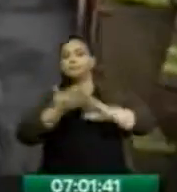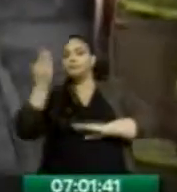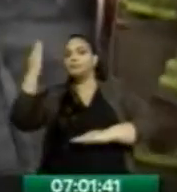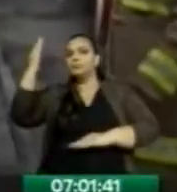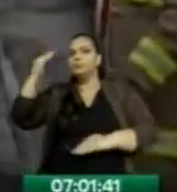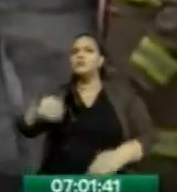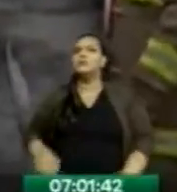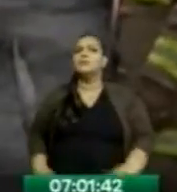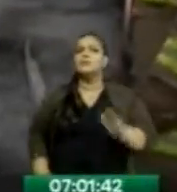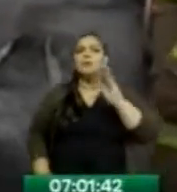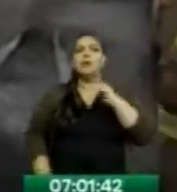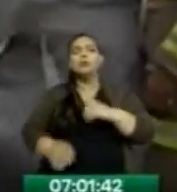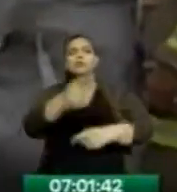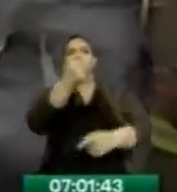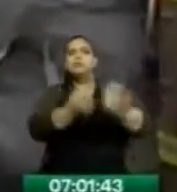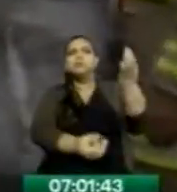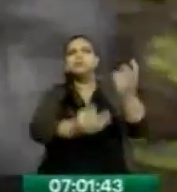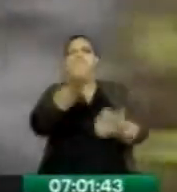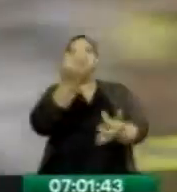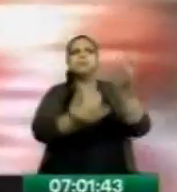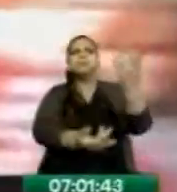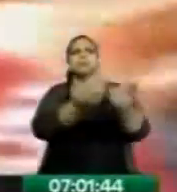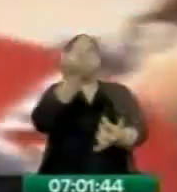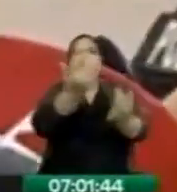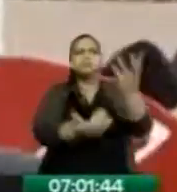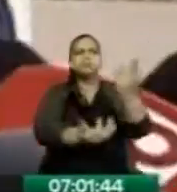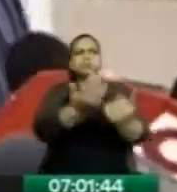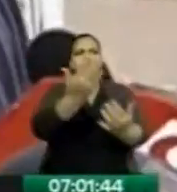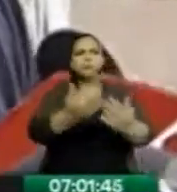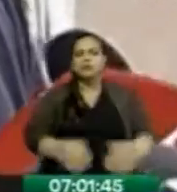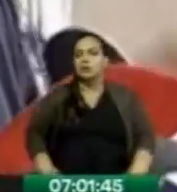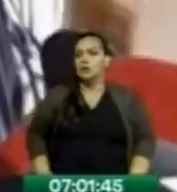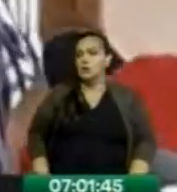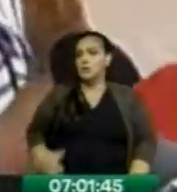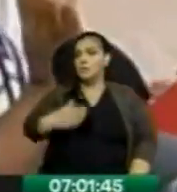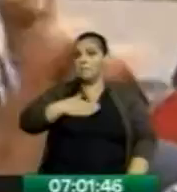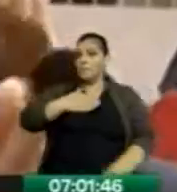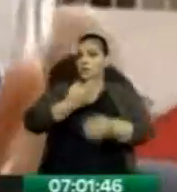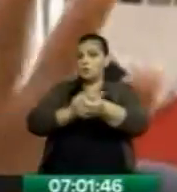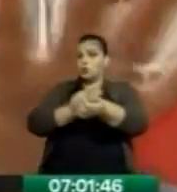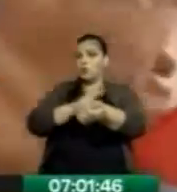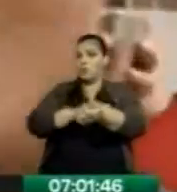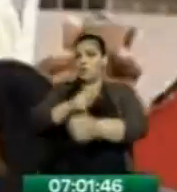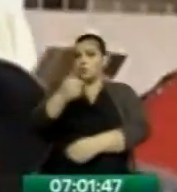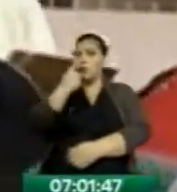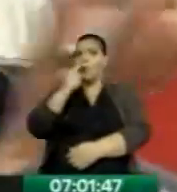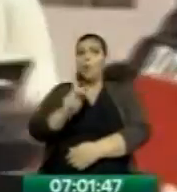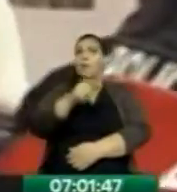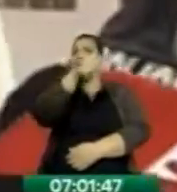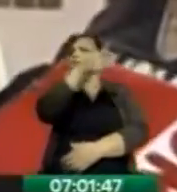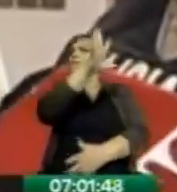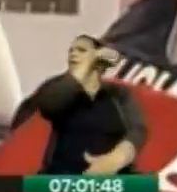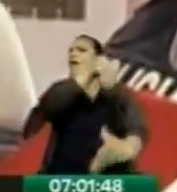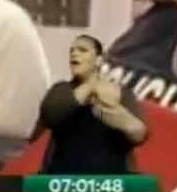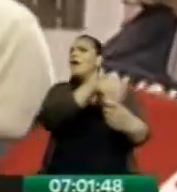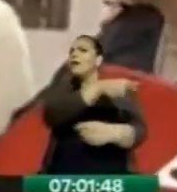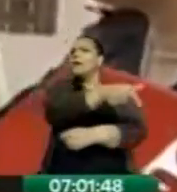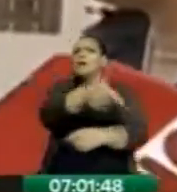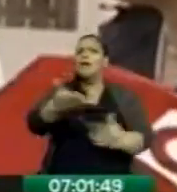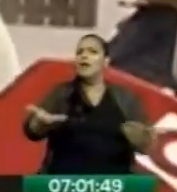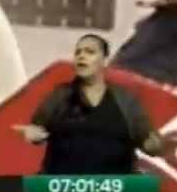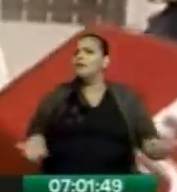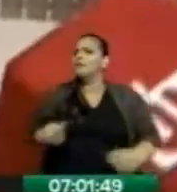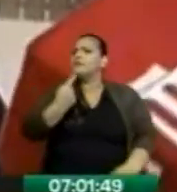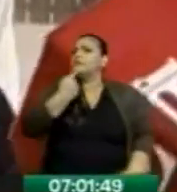testigos, los internos iniciaron el fuego. Mi sobrino está ahí, el hijo de mi cuñado, que dice que han quemado colchones con colchones y ahí han